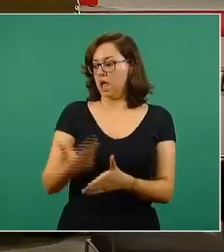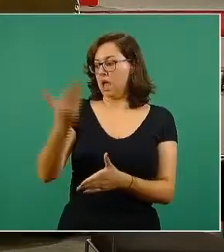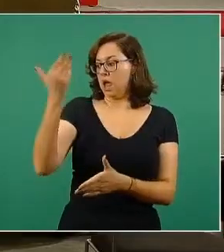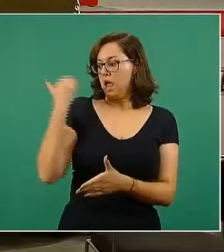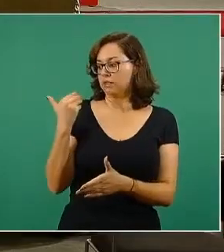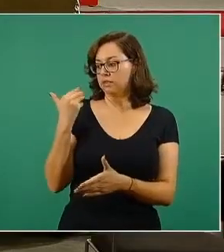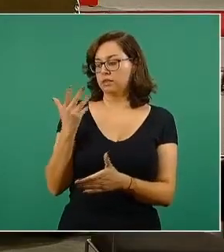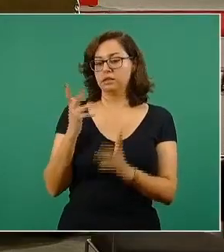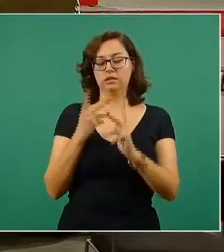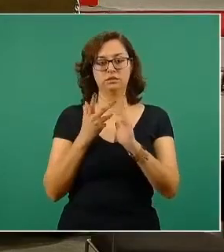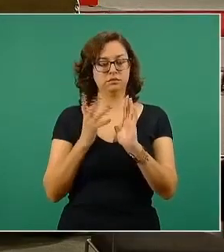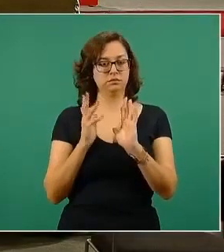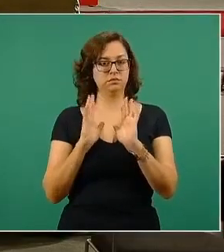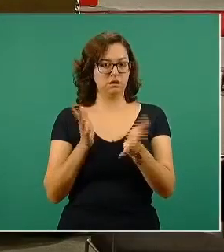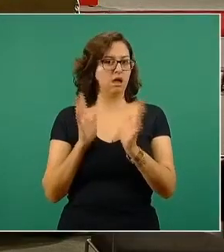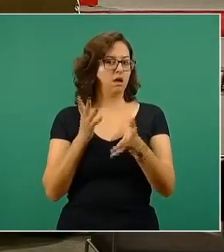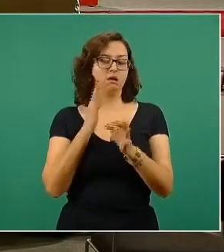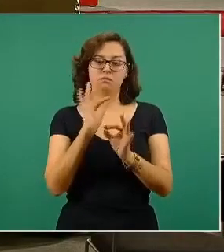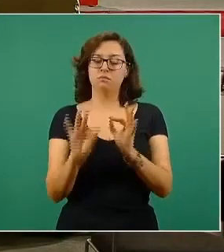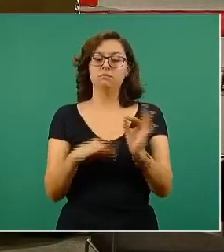fase 2, que es la de 50 y más,